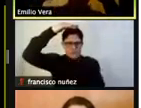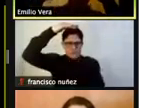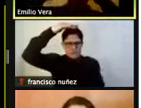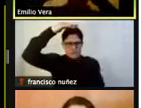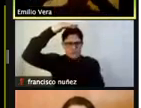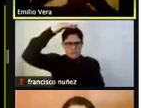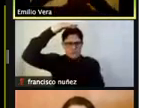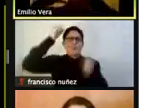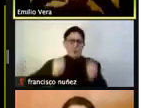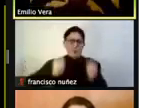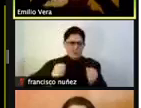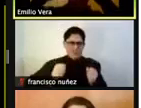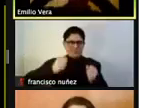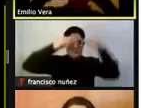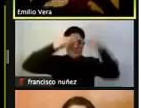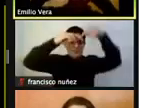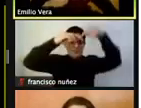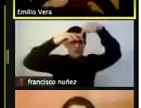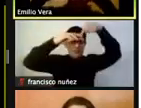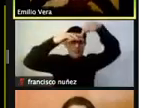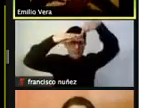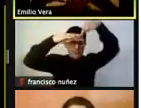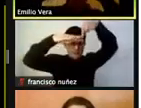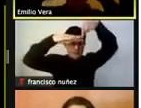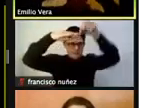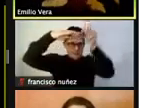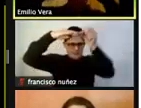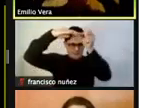y cero, digamos. Y puede medir